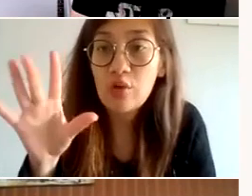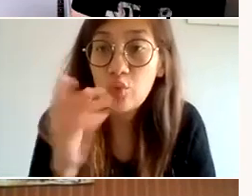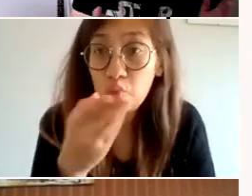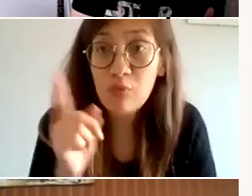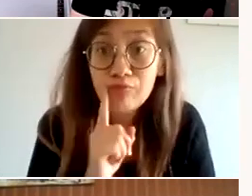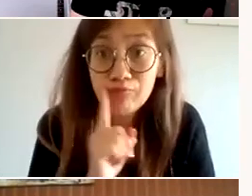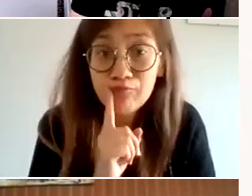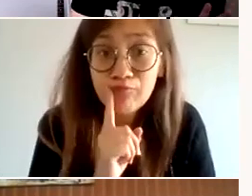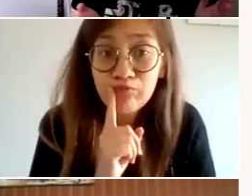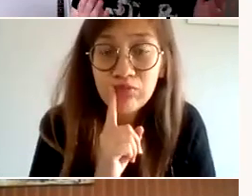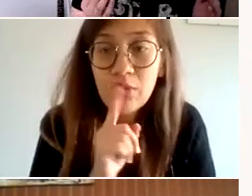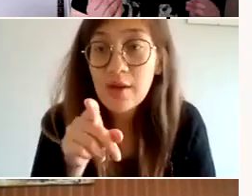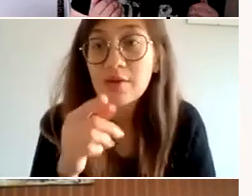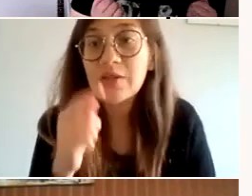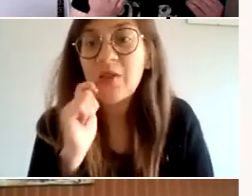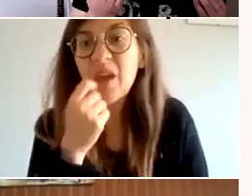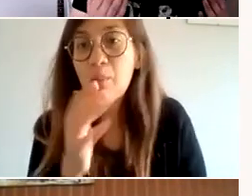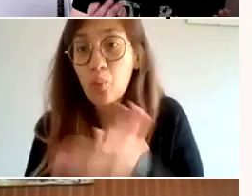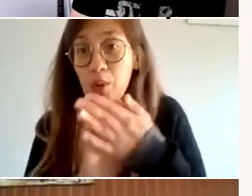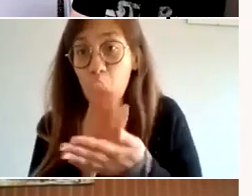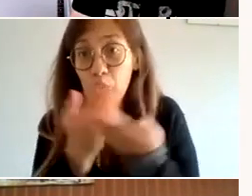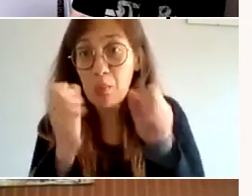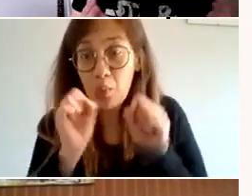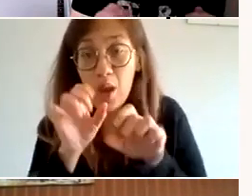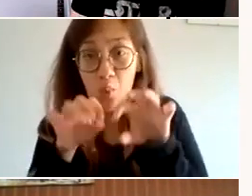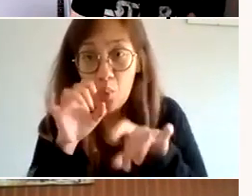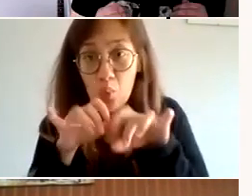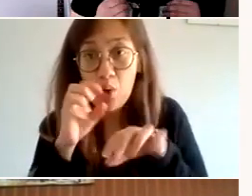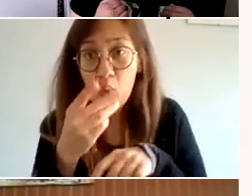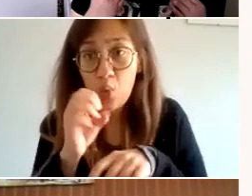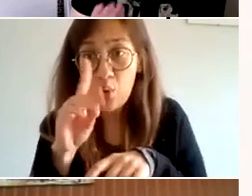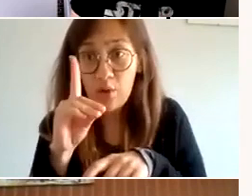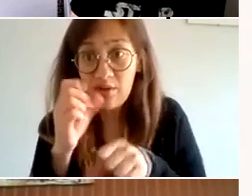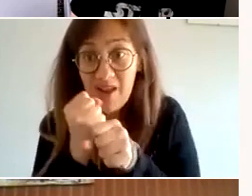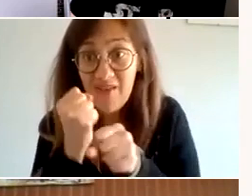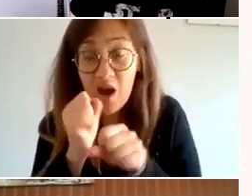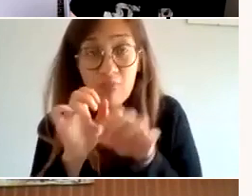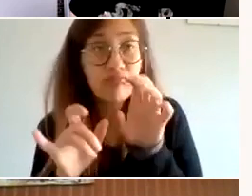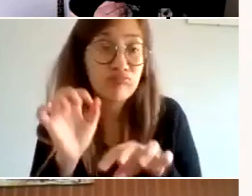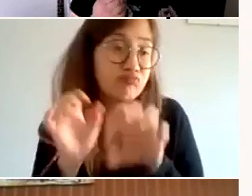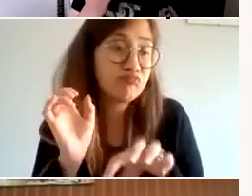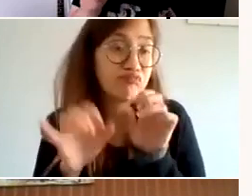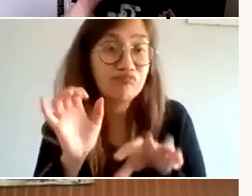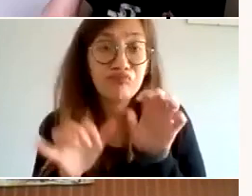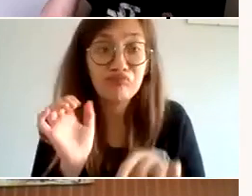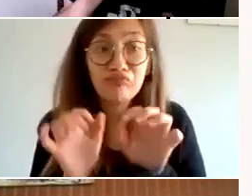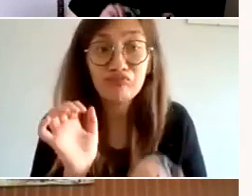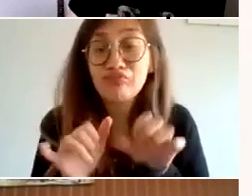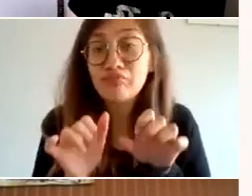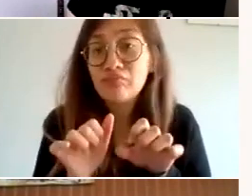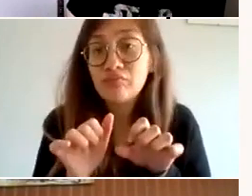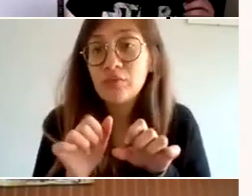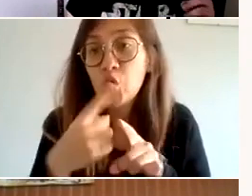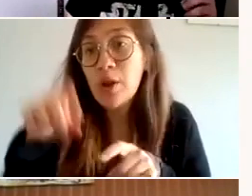nube, y que tú puedes invitar a alguien al que esté en el mismo archivo al mismo tiempo y tú puedas ver qué está haciendo esa